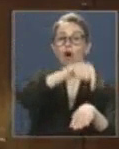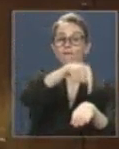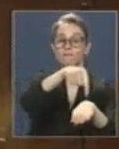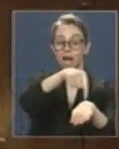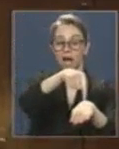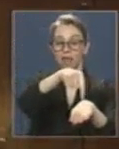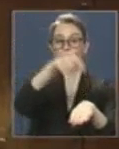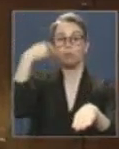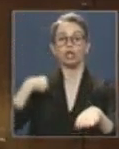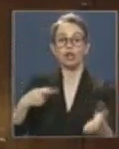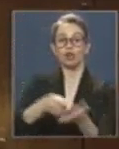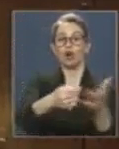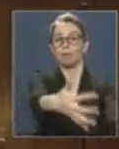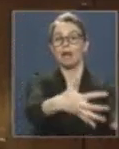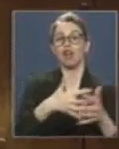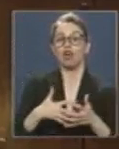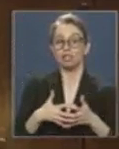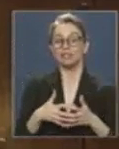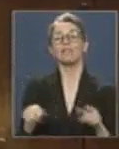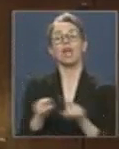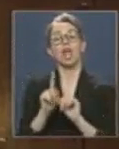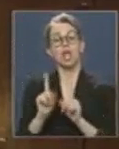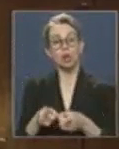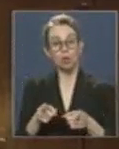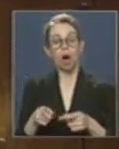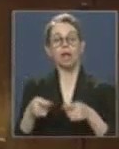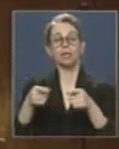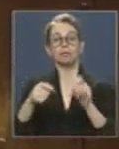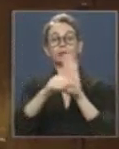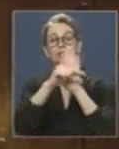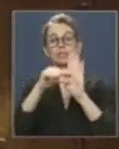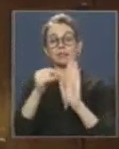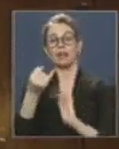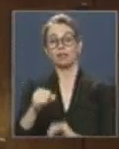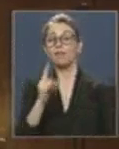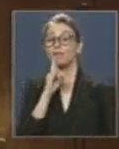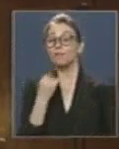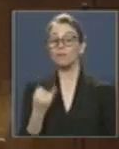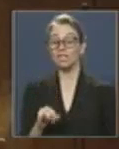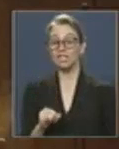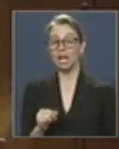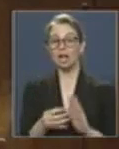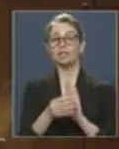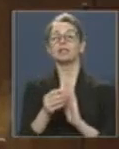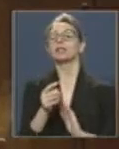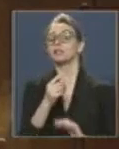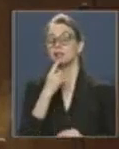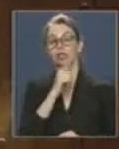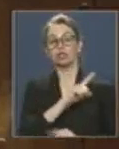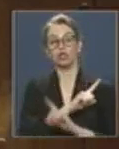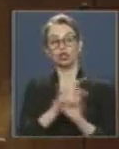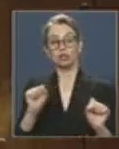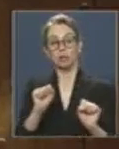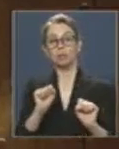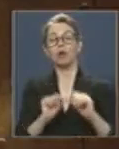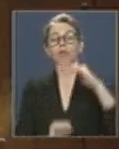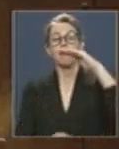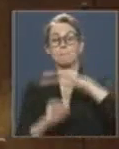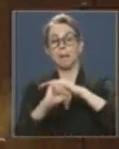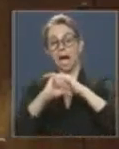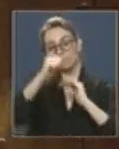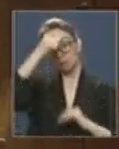del receptador, igual como se propone en la indicación anterior. Finalmente, se suprime la posibilidad de aplicar el máximo de la